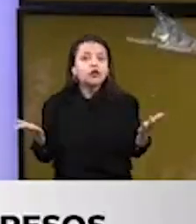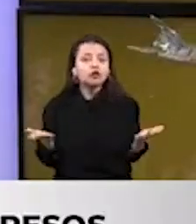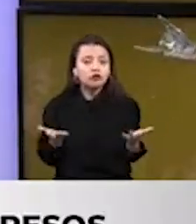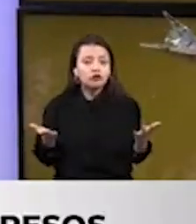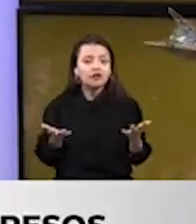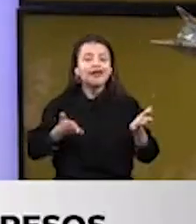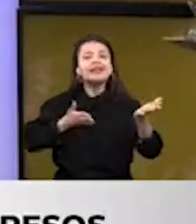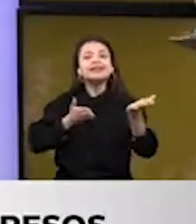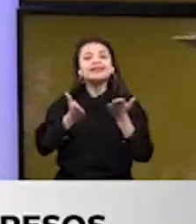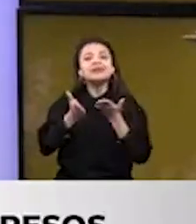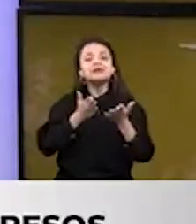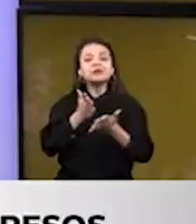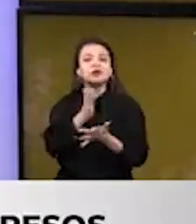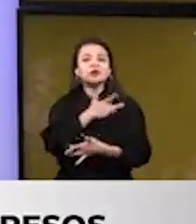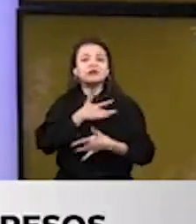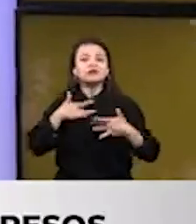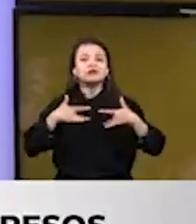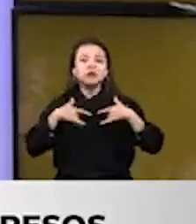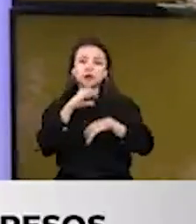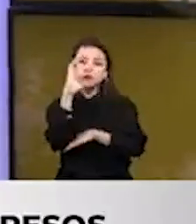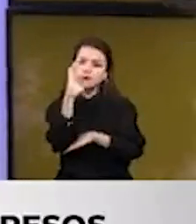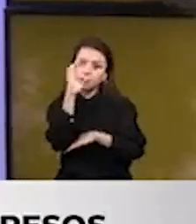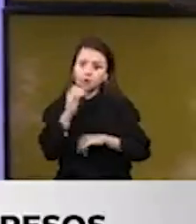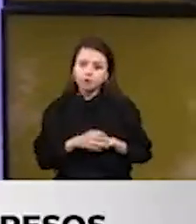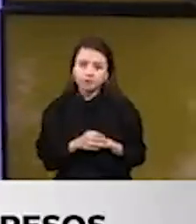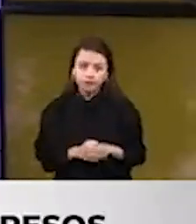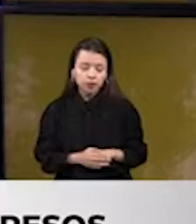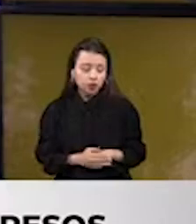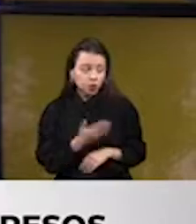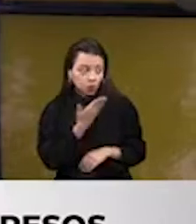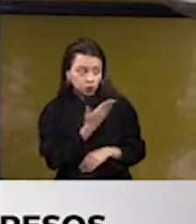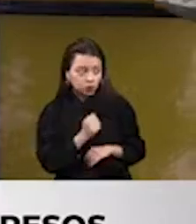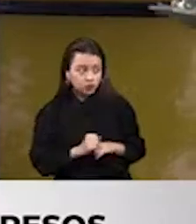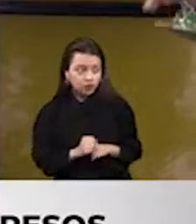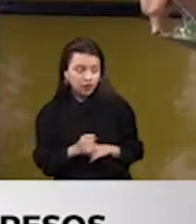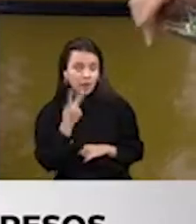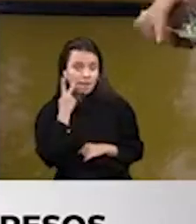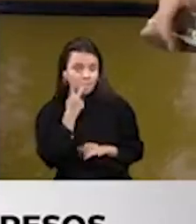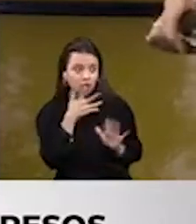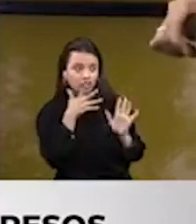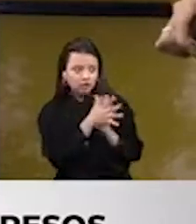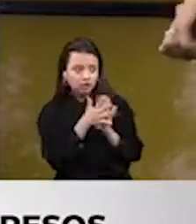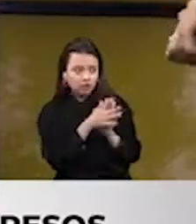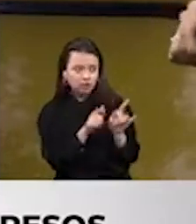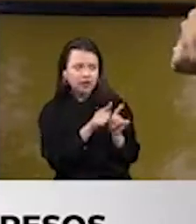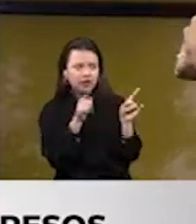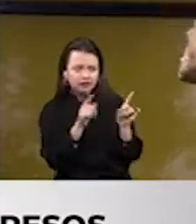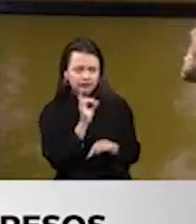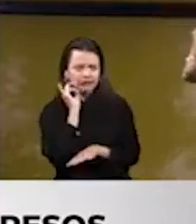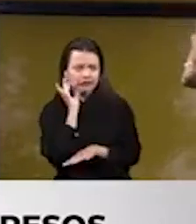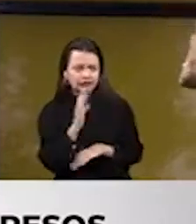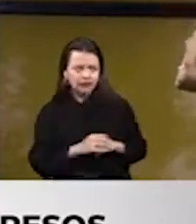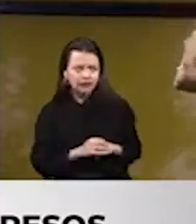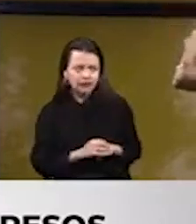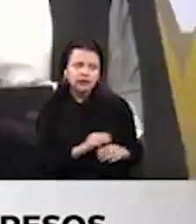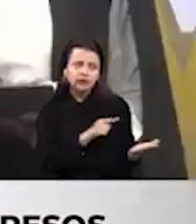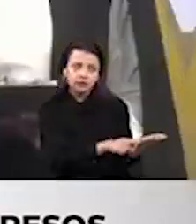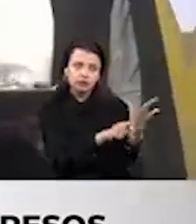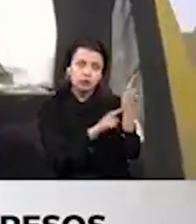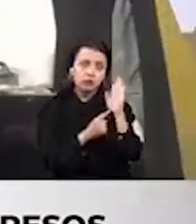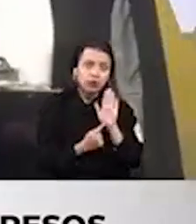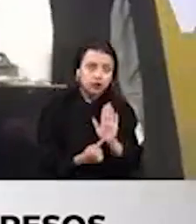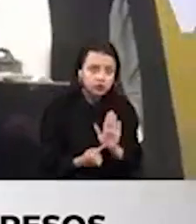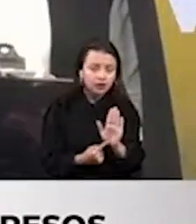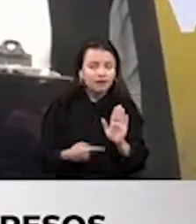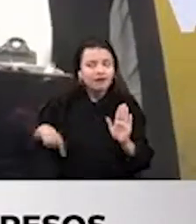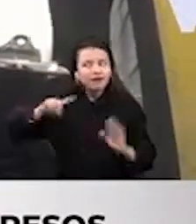del servicio de salud en Colombia. Usted, Paula, encontró un informe muy grave que da cuenta de